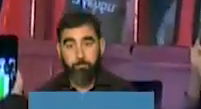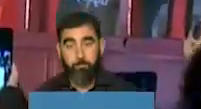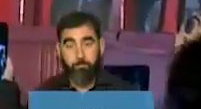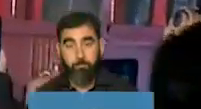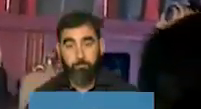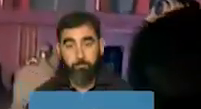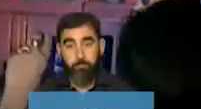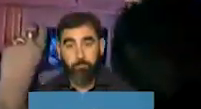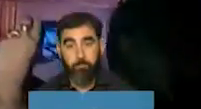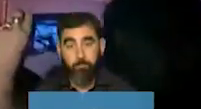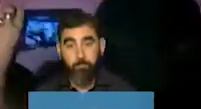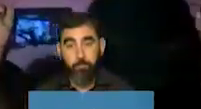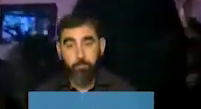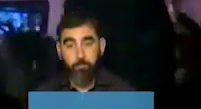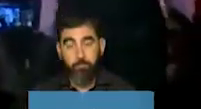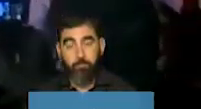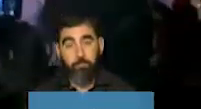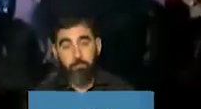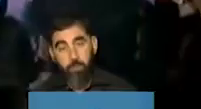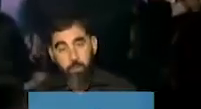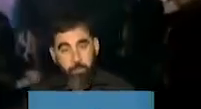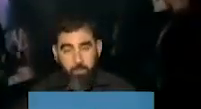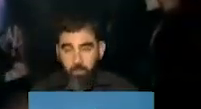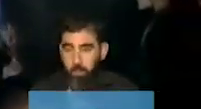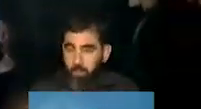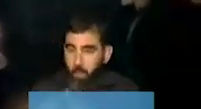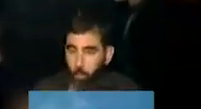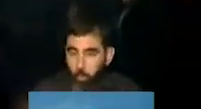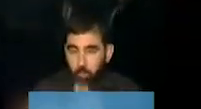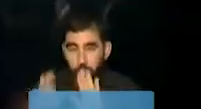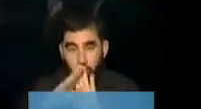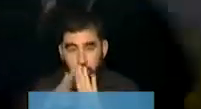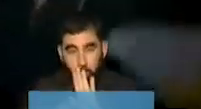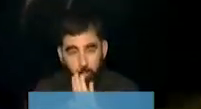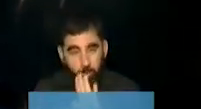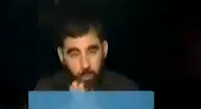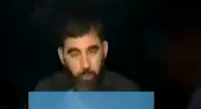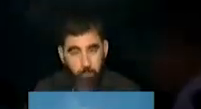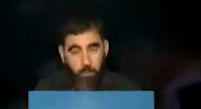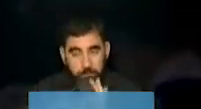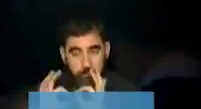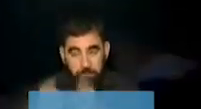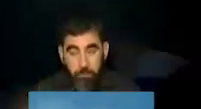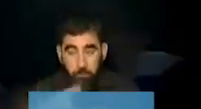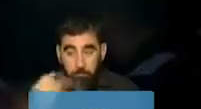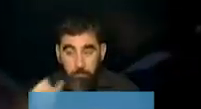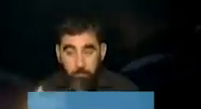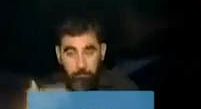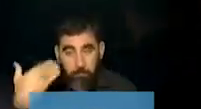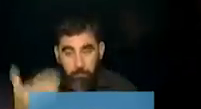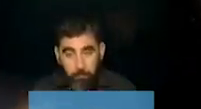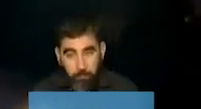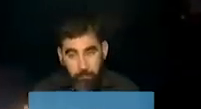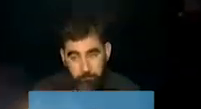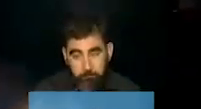Más allá de los acuerdos programáticos a los que lleguemos en los próximos días,